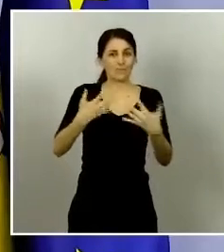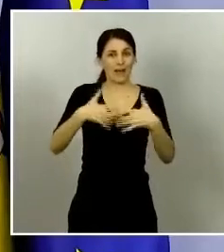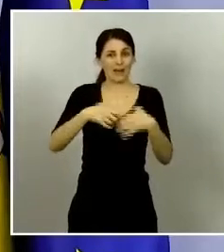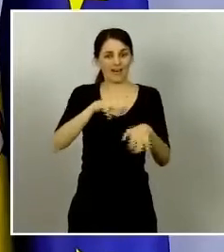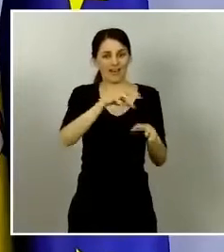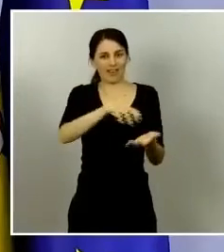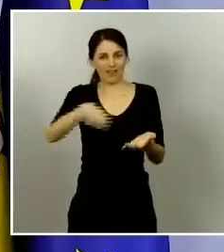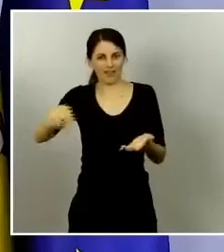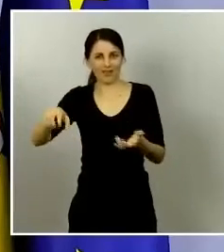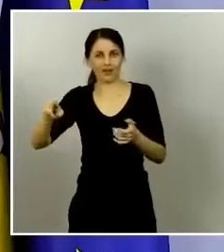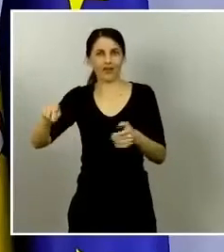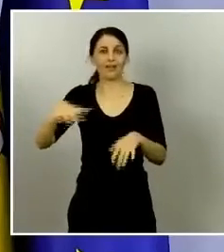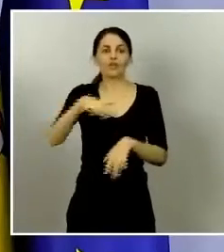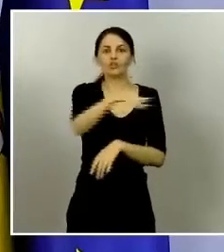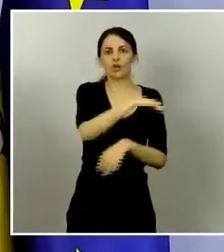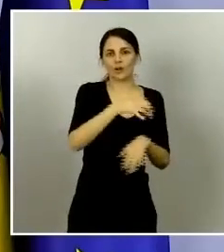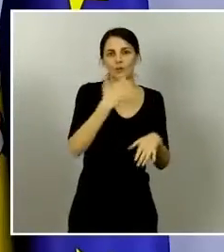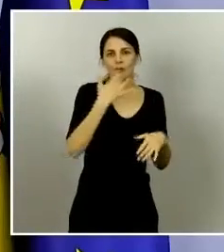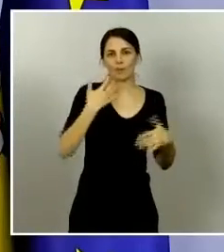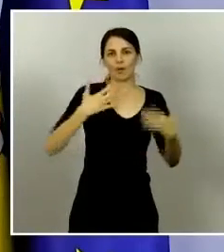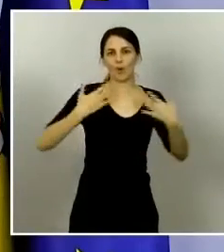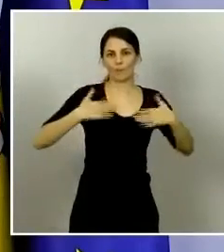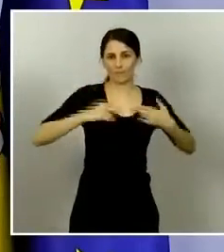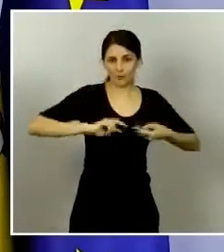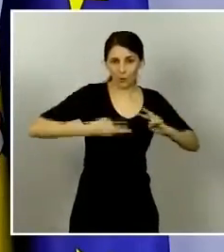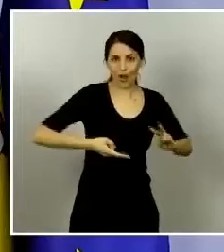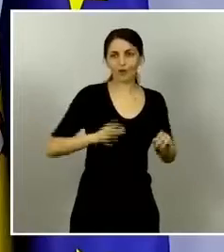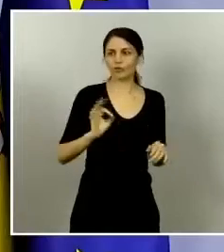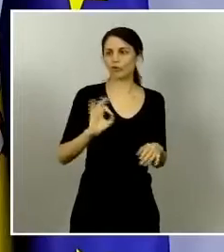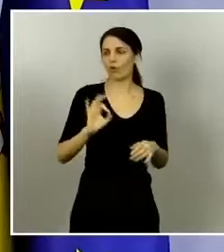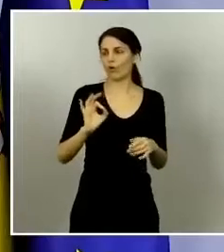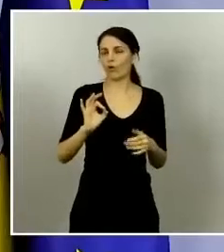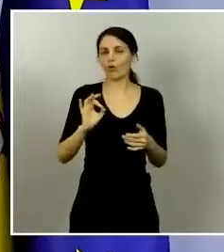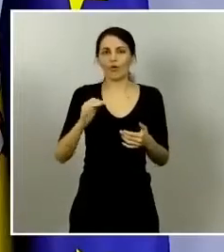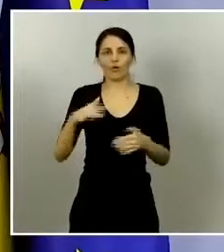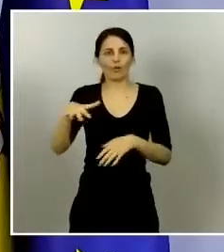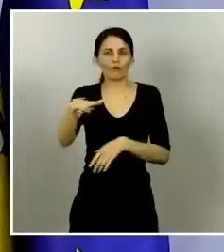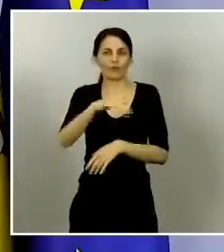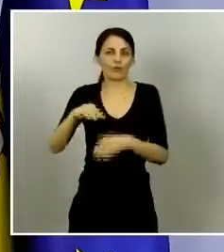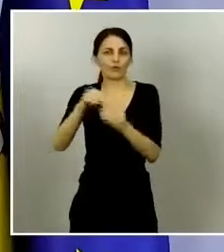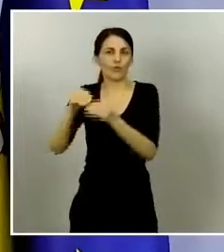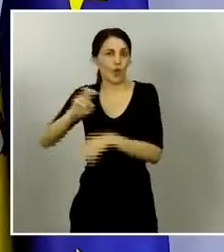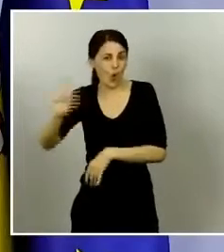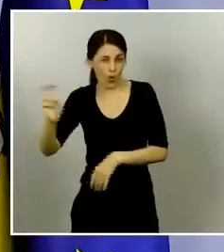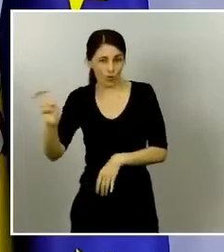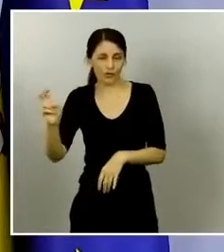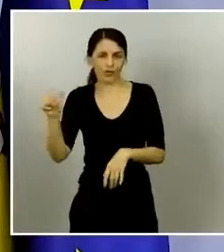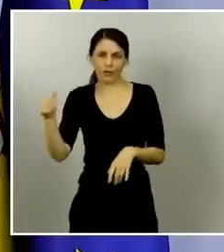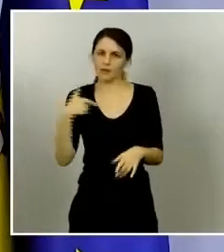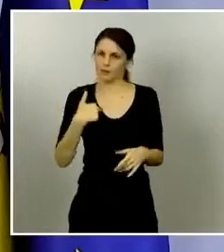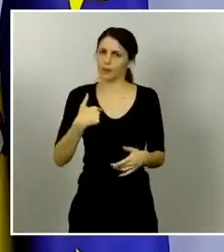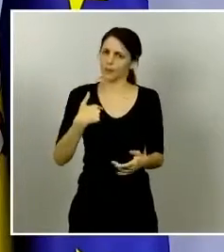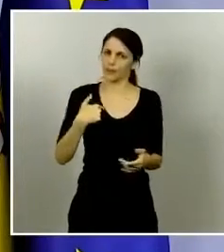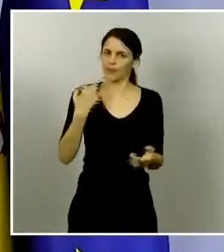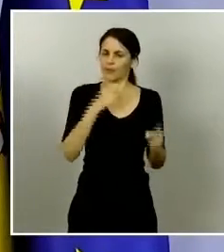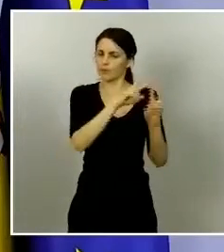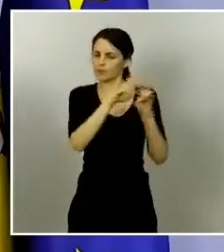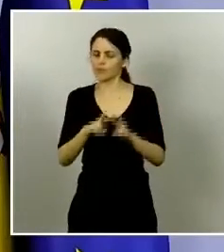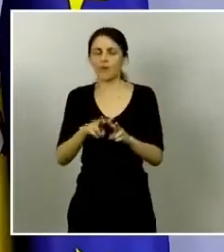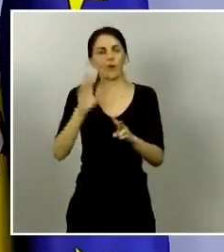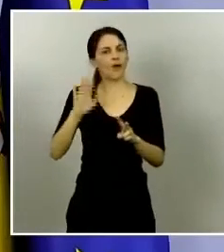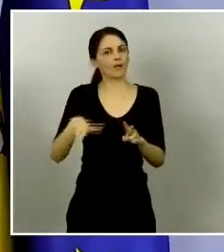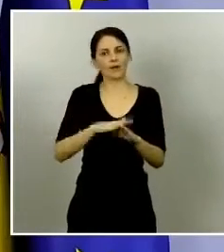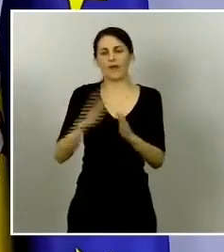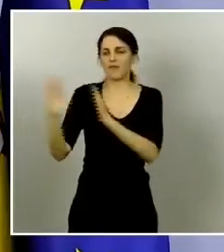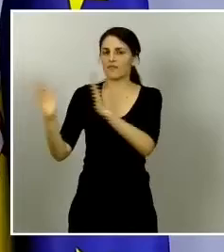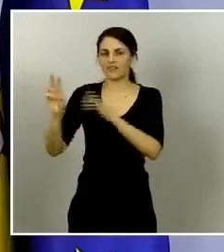e instrumentos para ejercitarse físicamente e incluso por el uso compartido de ciertas zonas, como pueden ser los vestuarios u otras zonas comunes. Por